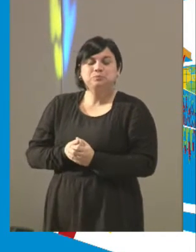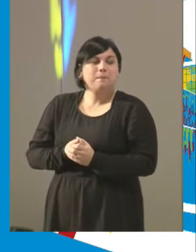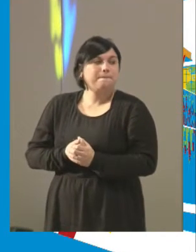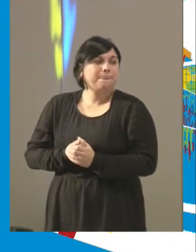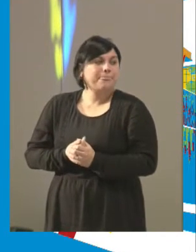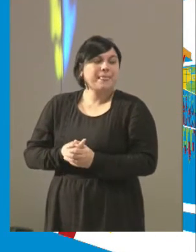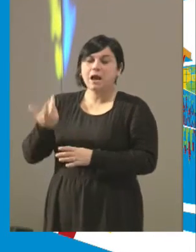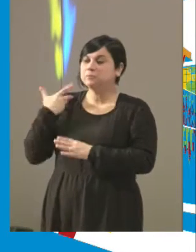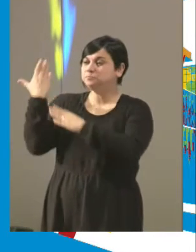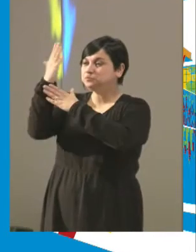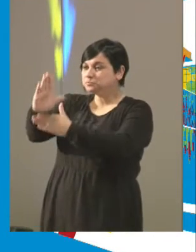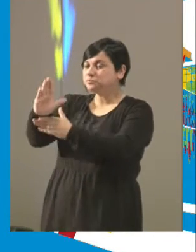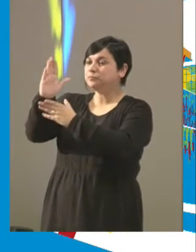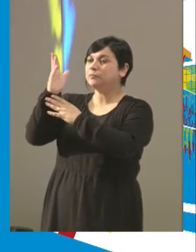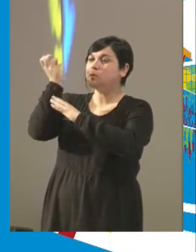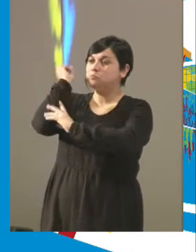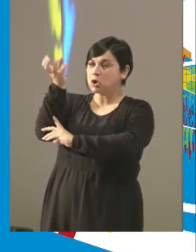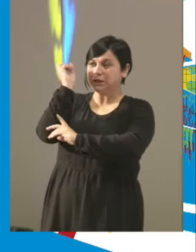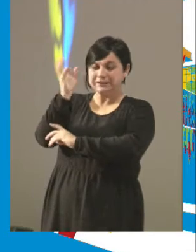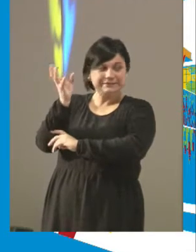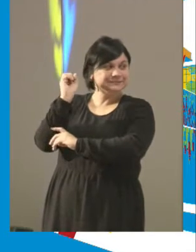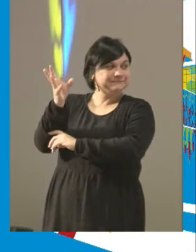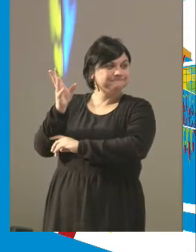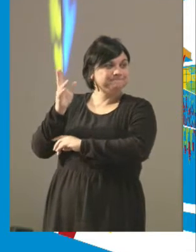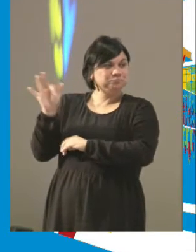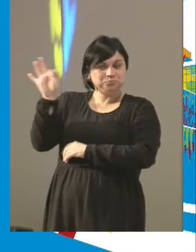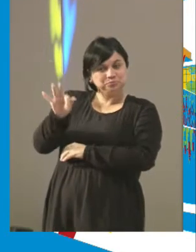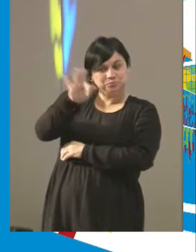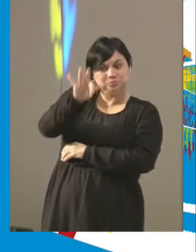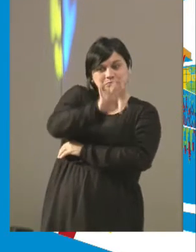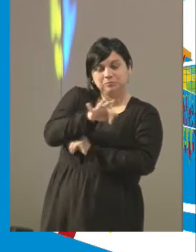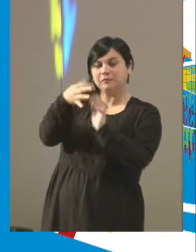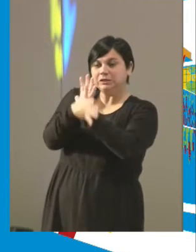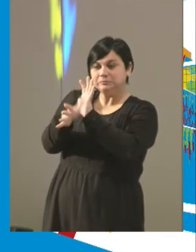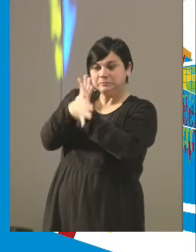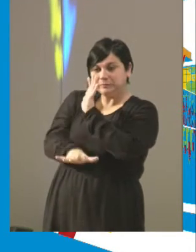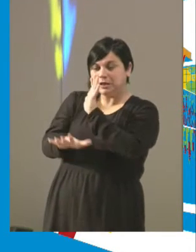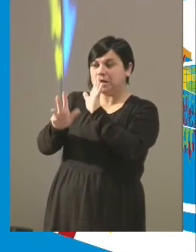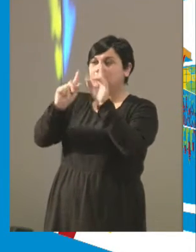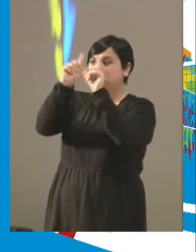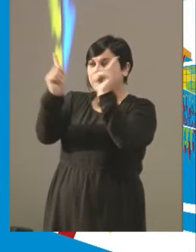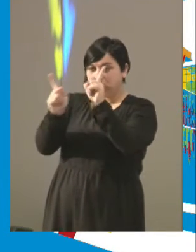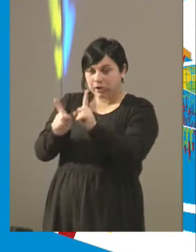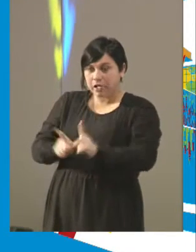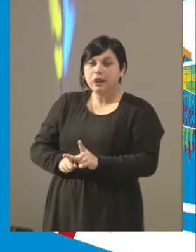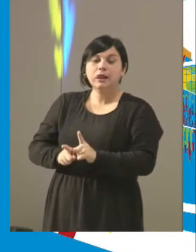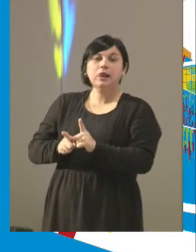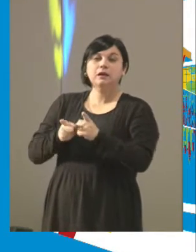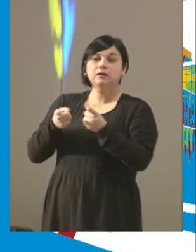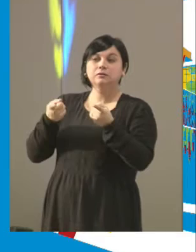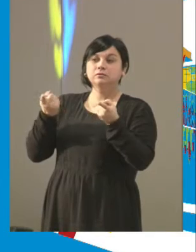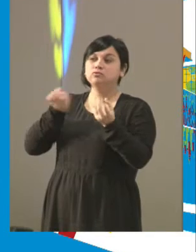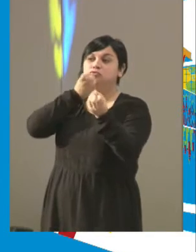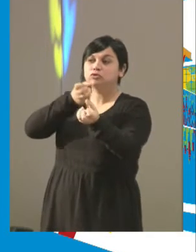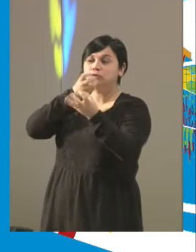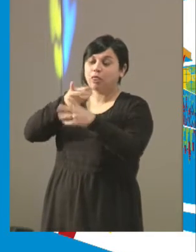bueno, voy a presentar a los ponentes. La idea es que cada uno de ellos haga una breve intervención contando